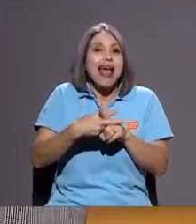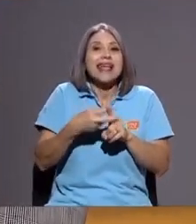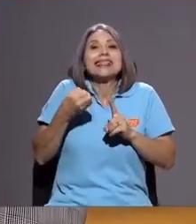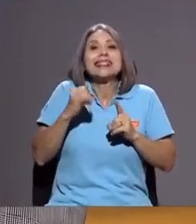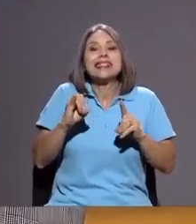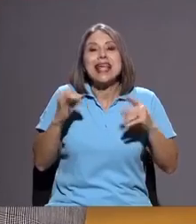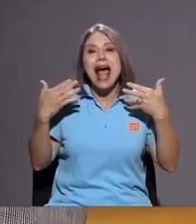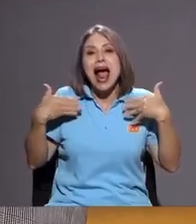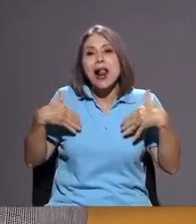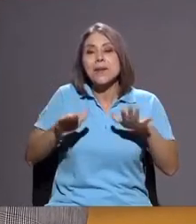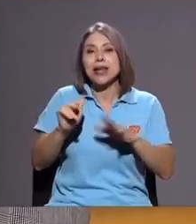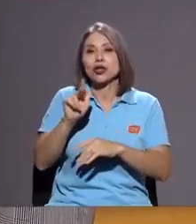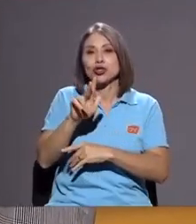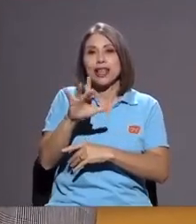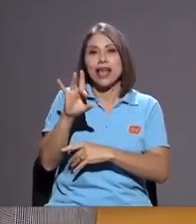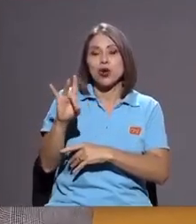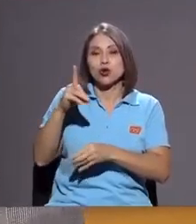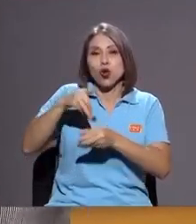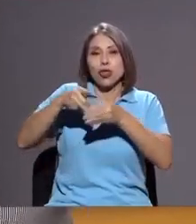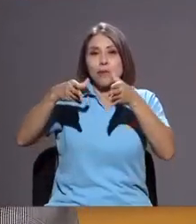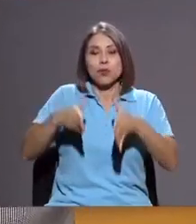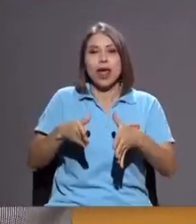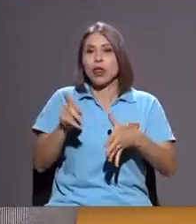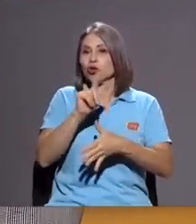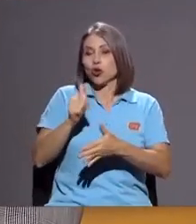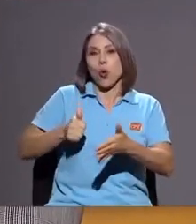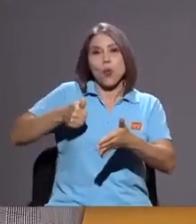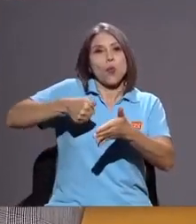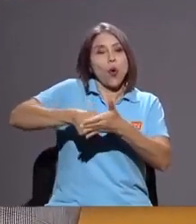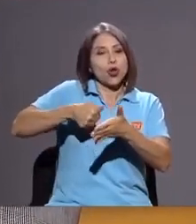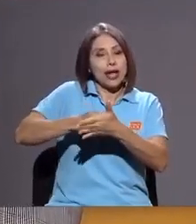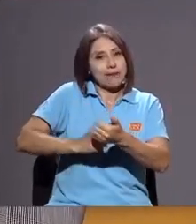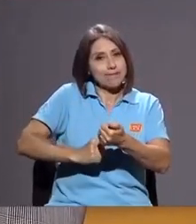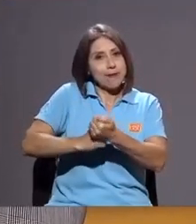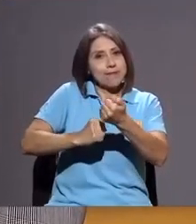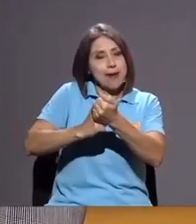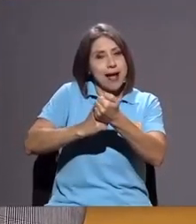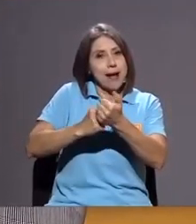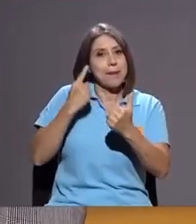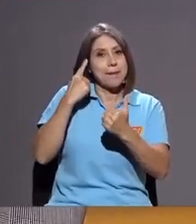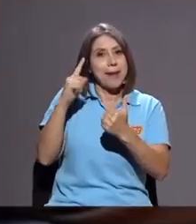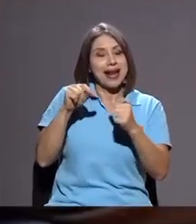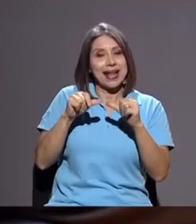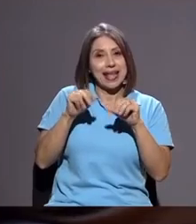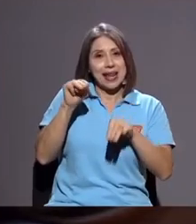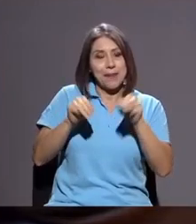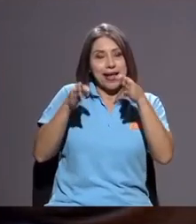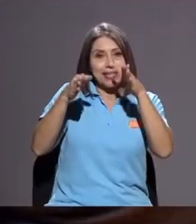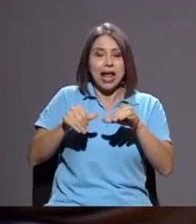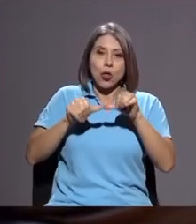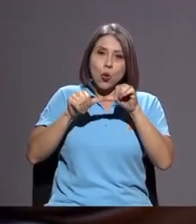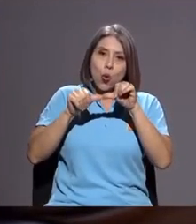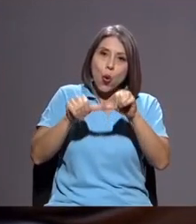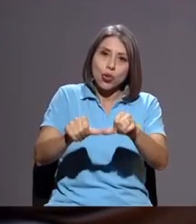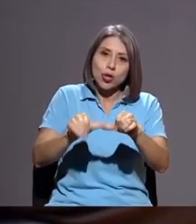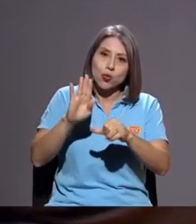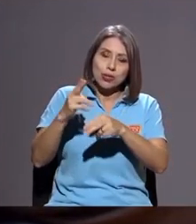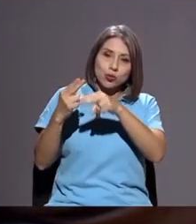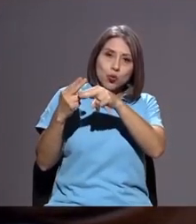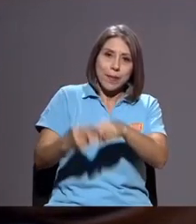diputados no votan a favor de la permanencia del magistrado en su cargo. Y esto tiene una